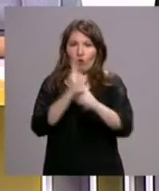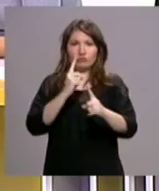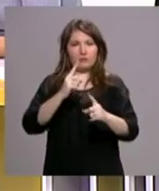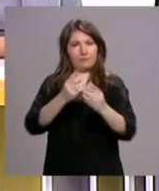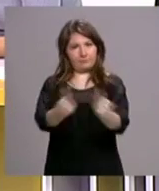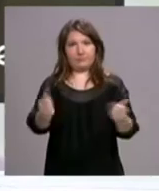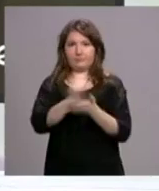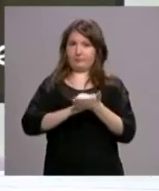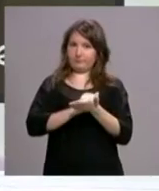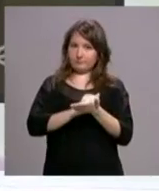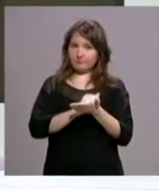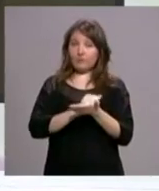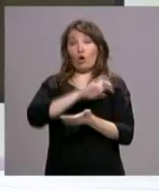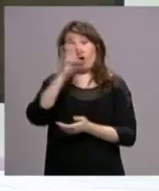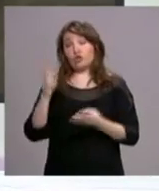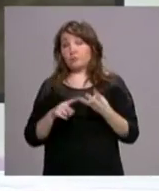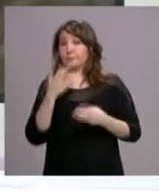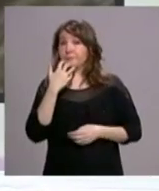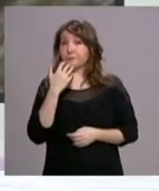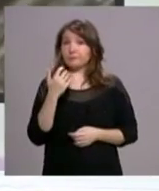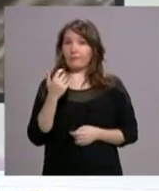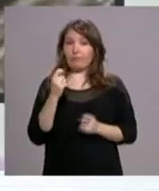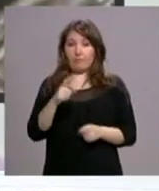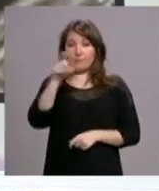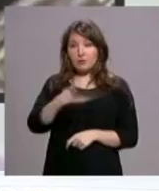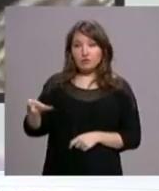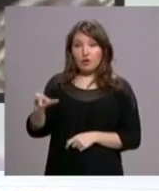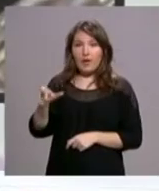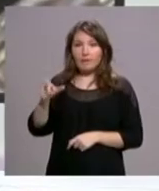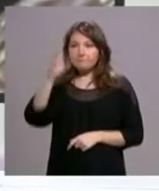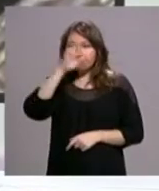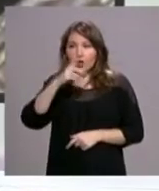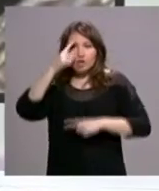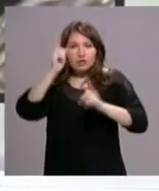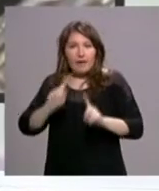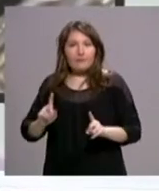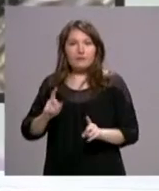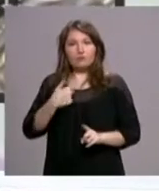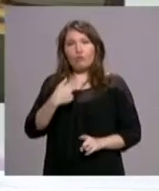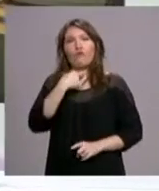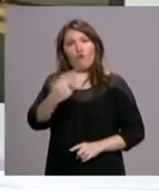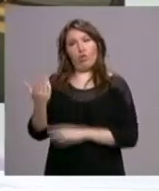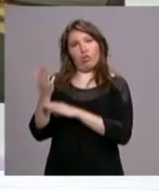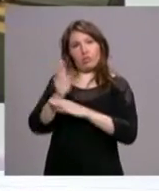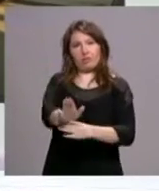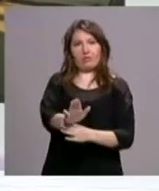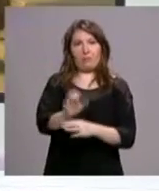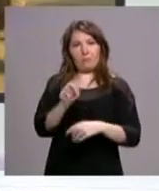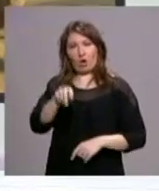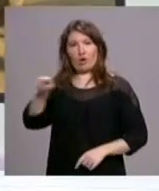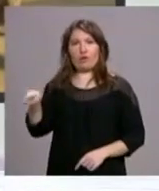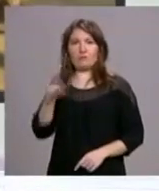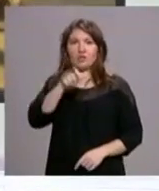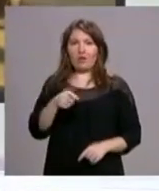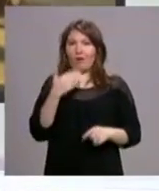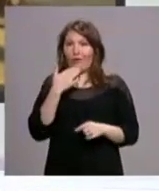Otro paso yo creo que es ser la voz de los que no tienen voz, de esas personas que son invisibles,